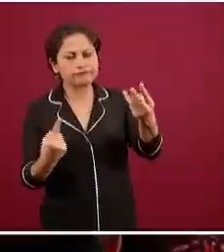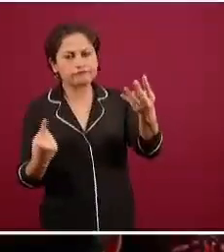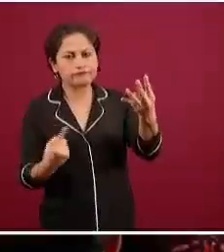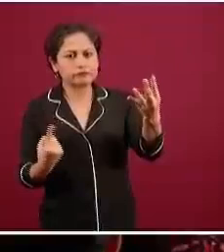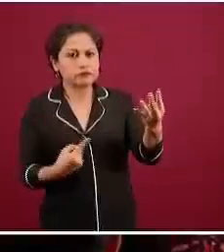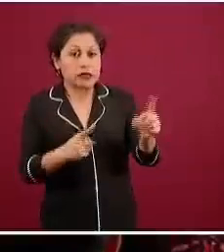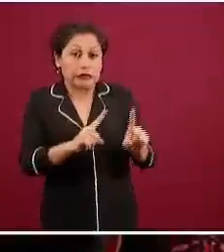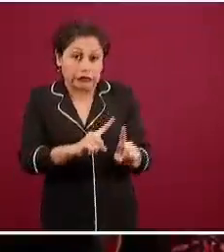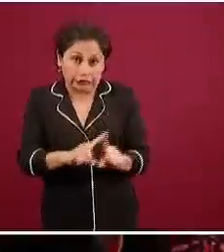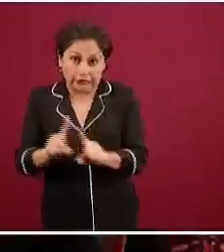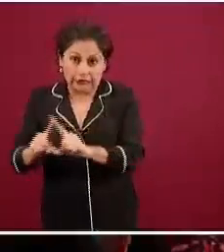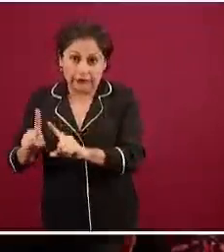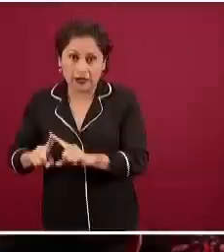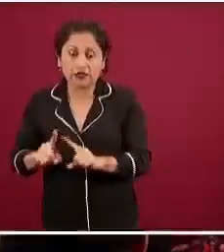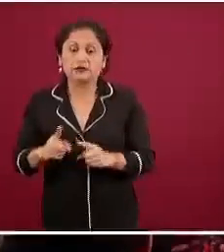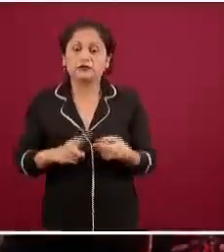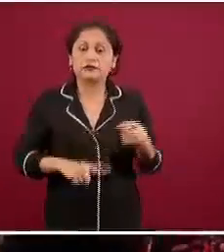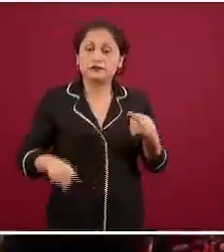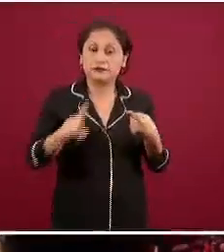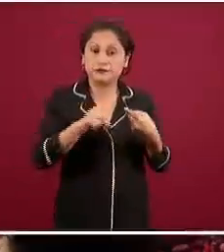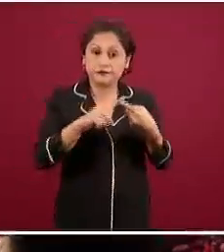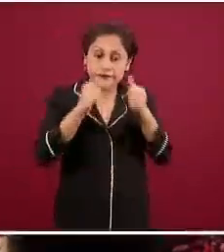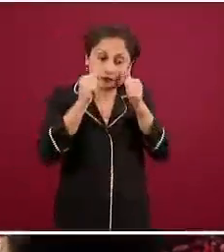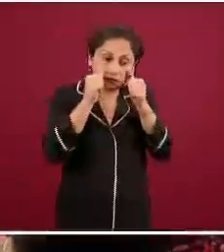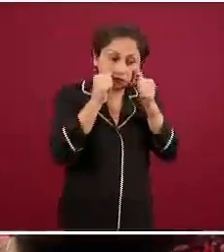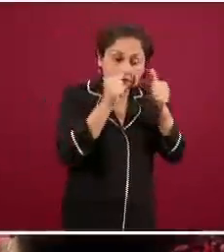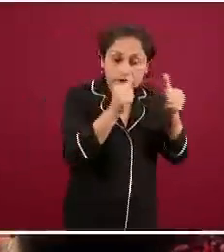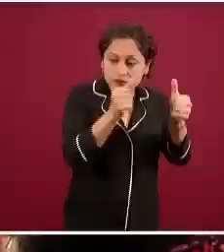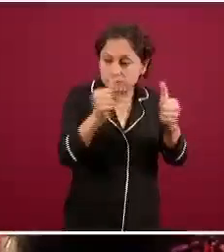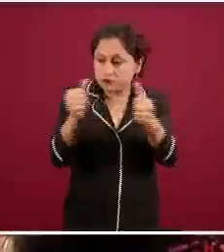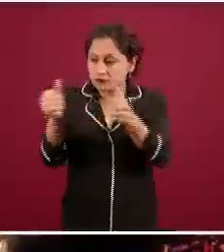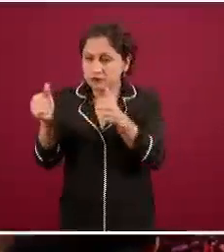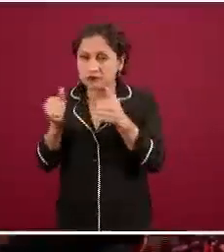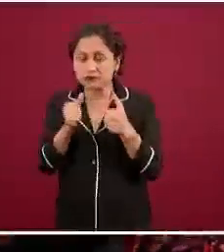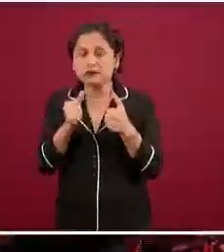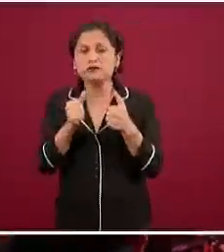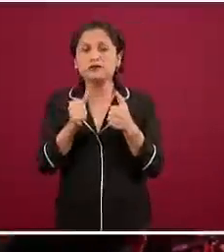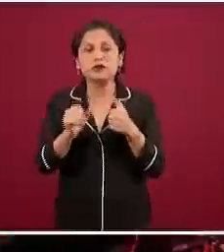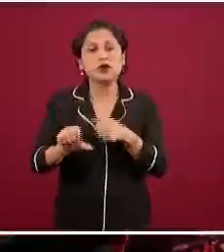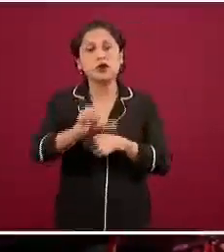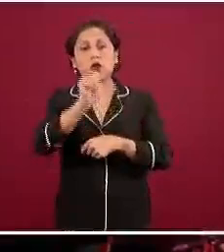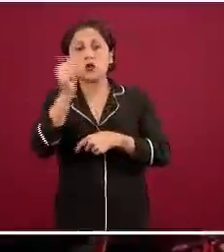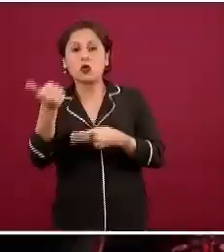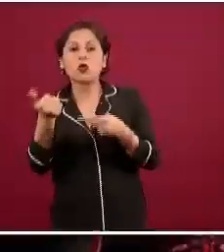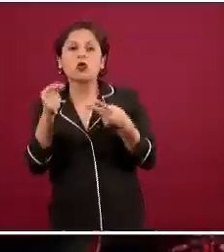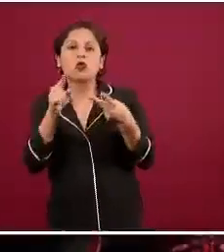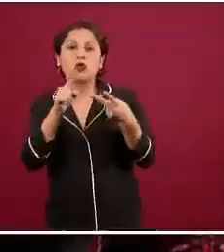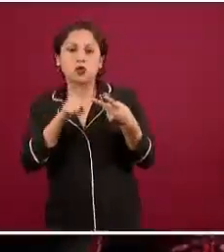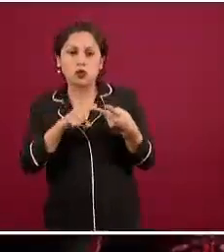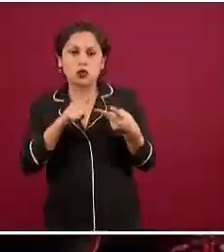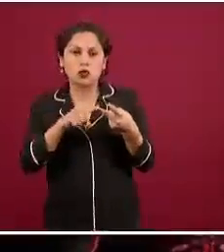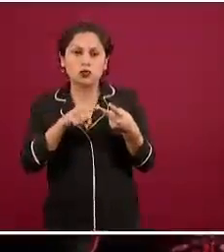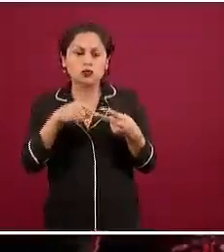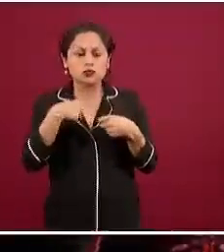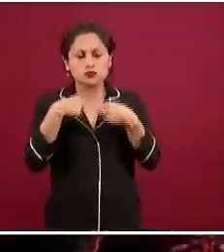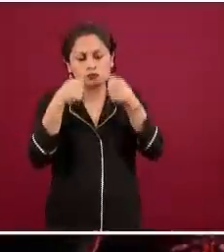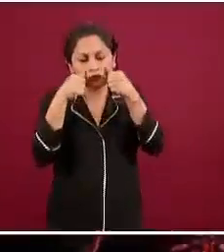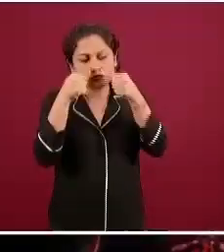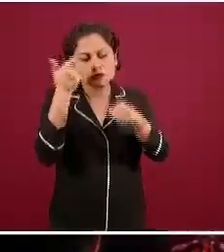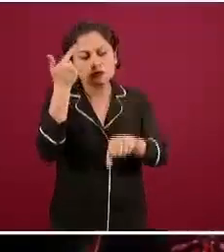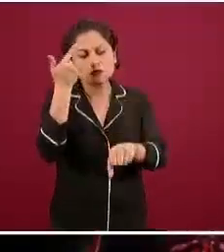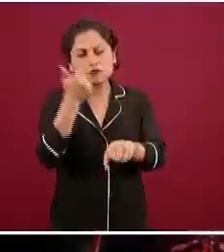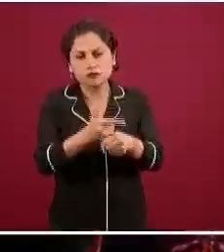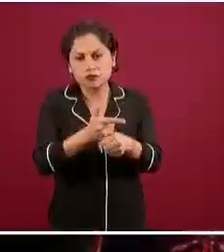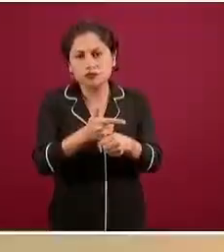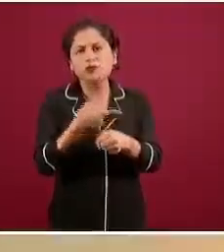directa y otros que se infieren por la observación directa y el razonamiento de cómo